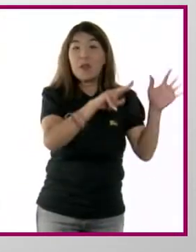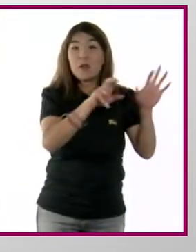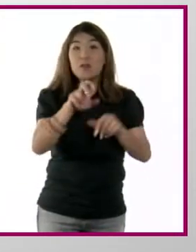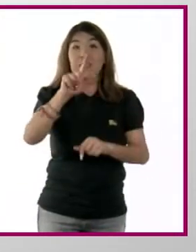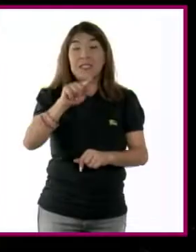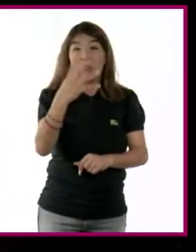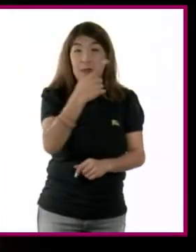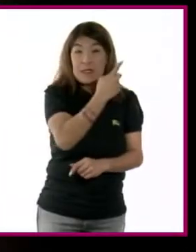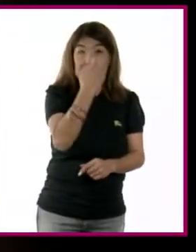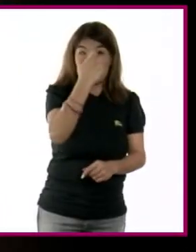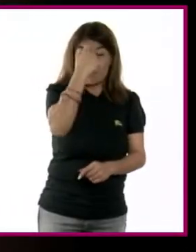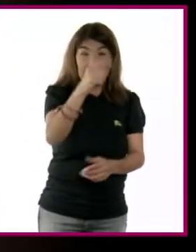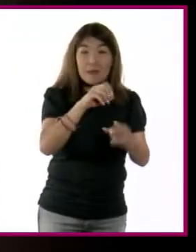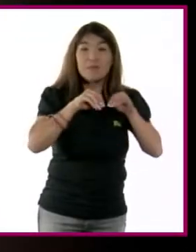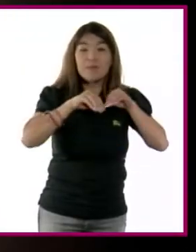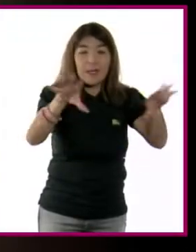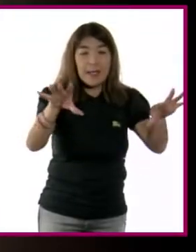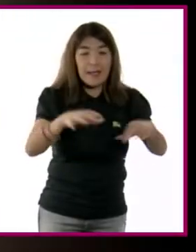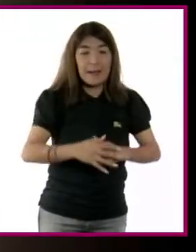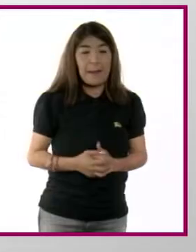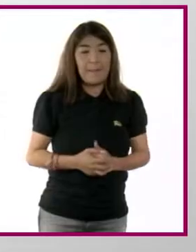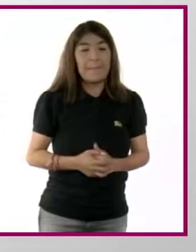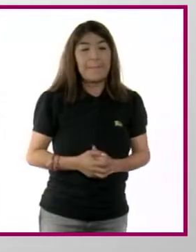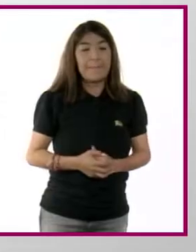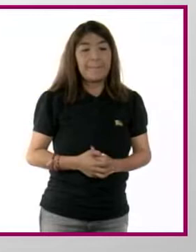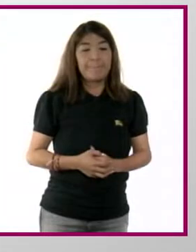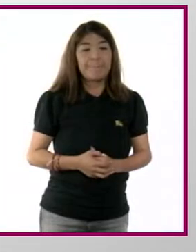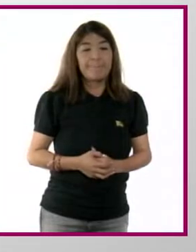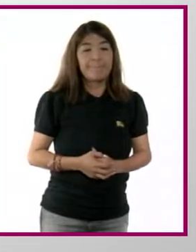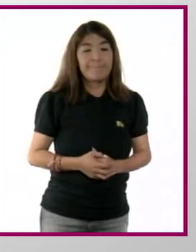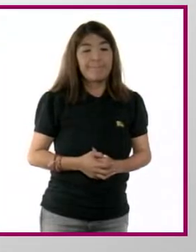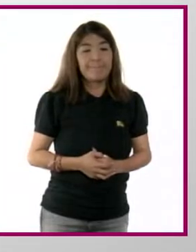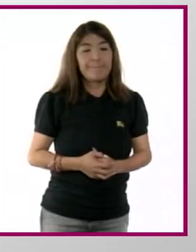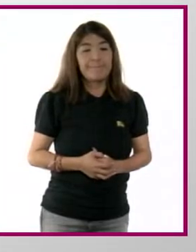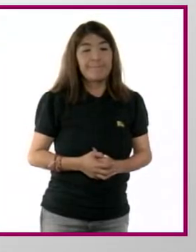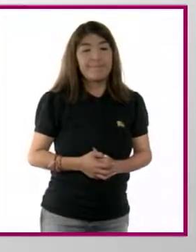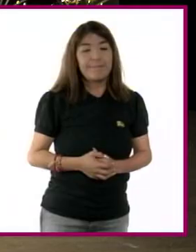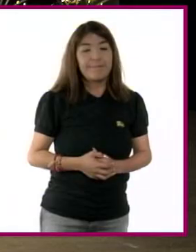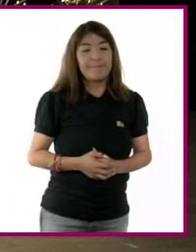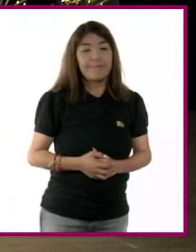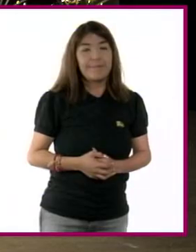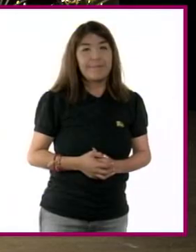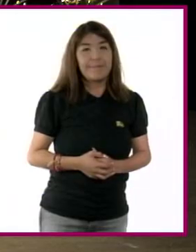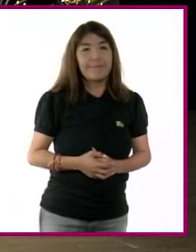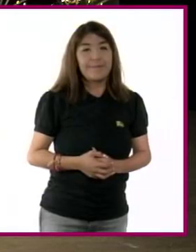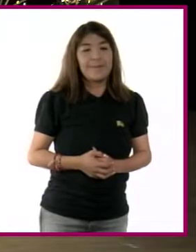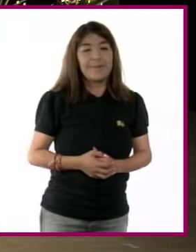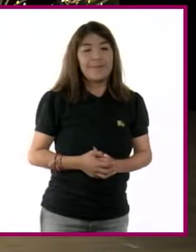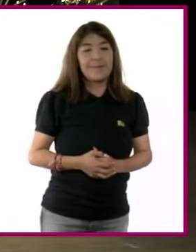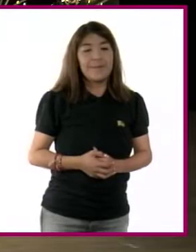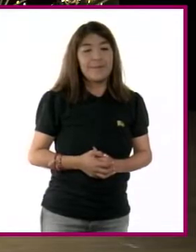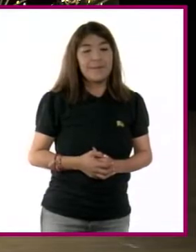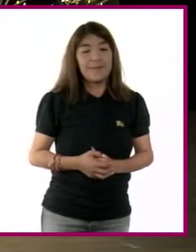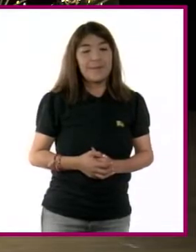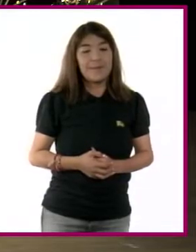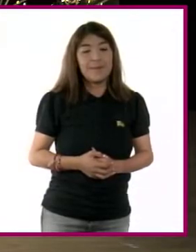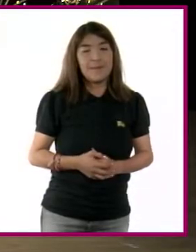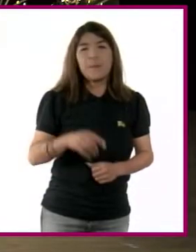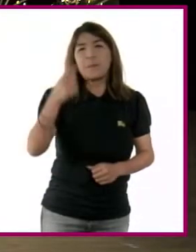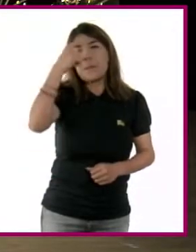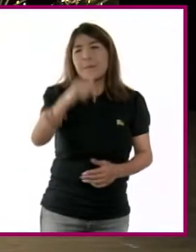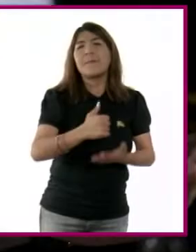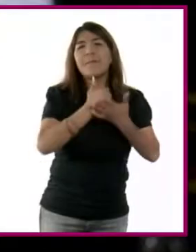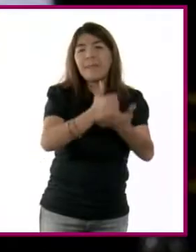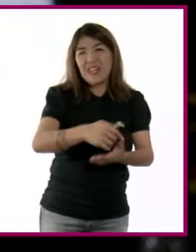y retoman los matemáticos Bertrand Russell y Alfred North Whitehead. La lógica nos ayuda a organizar